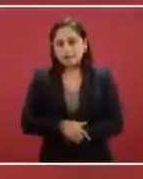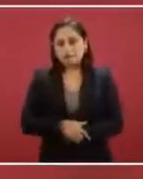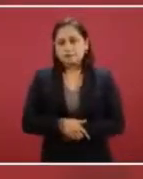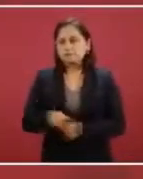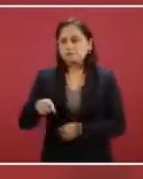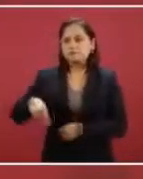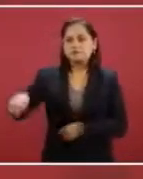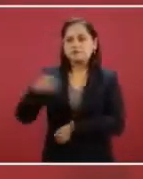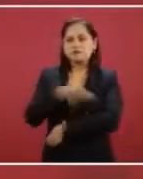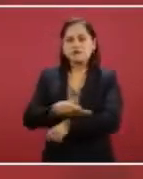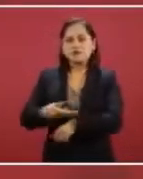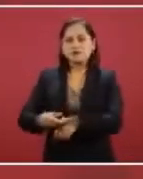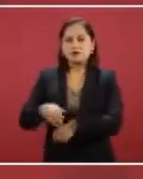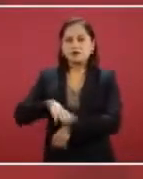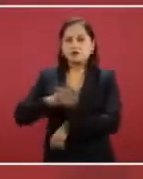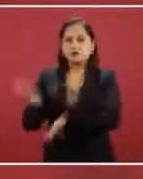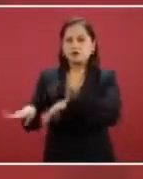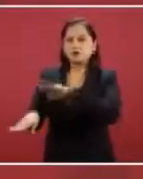vida